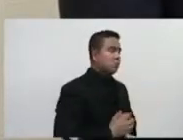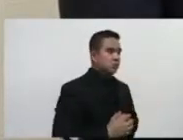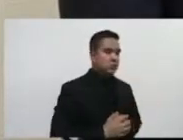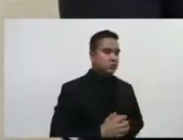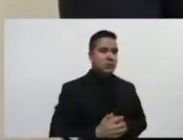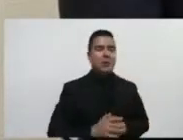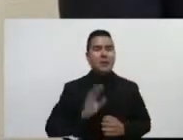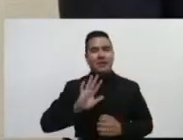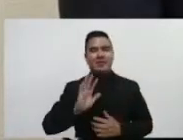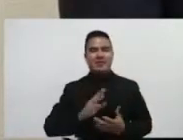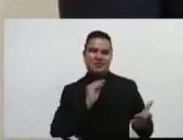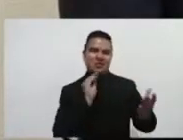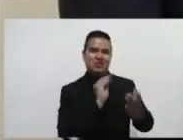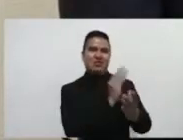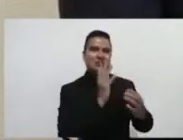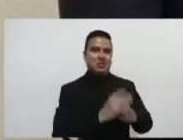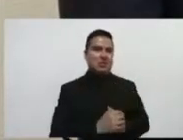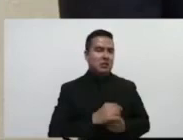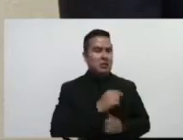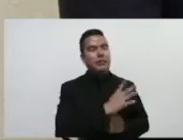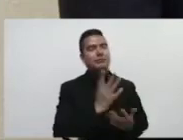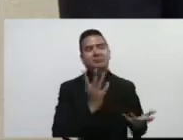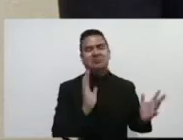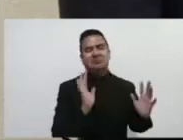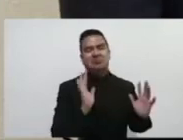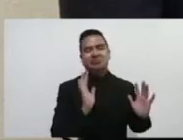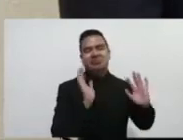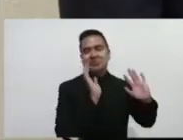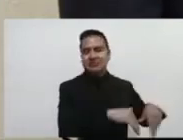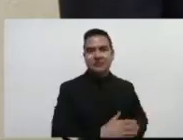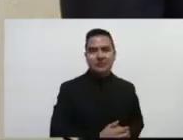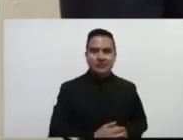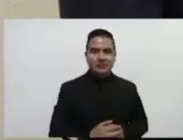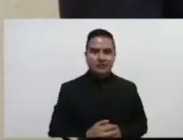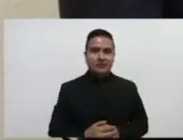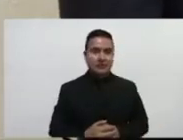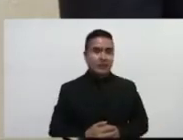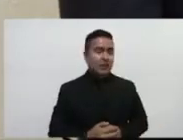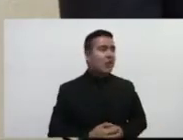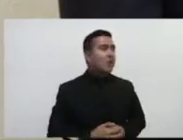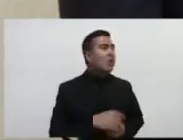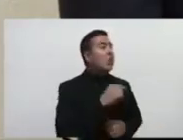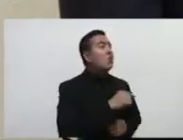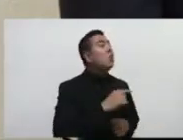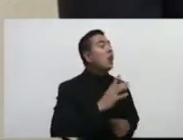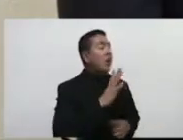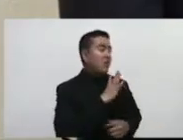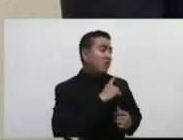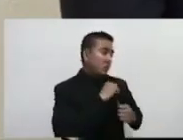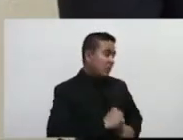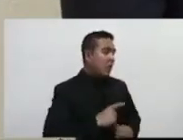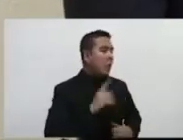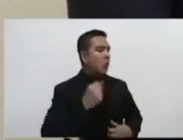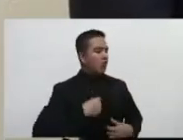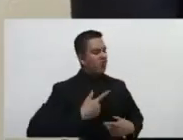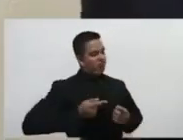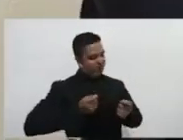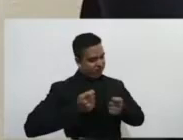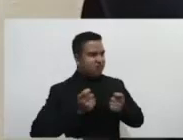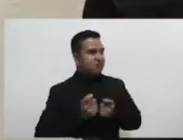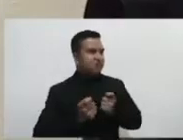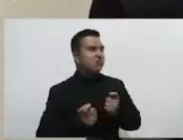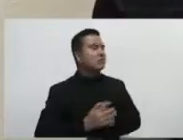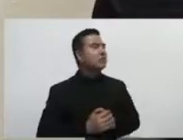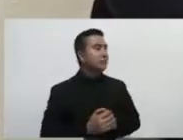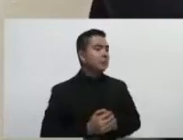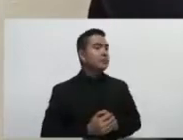entonces le dicen, ay, ya, tú, mi amor, así, pero como dándole así el avión, como se dice coloquialmente,